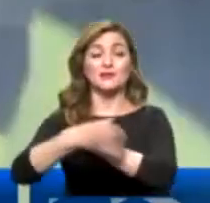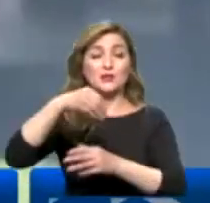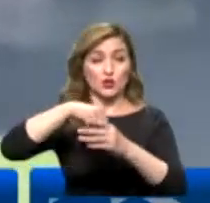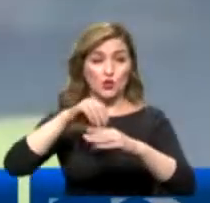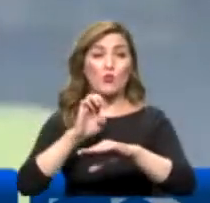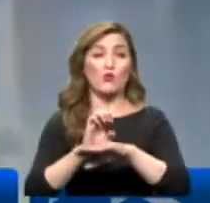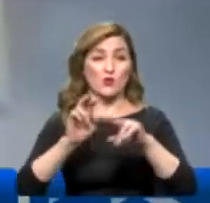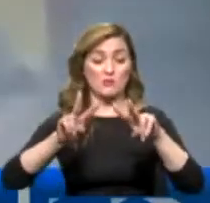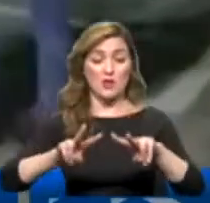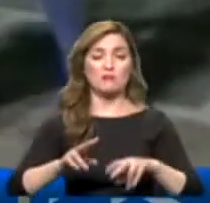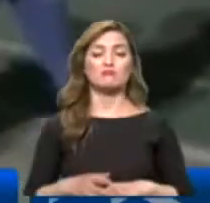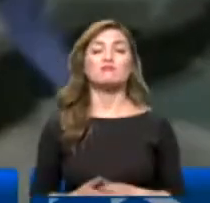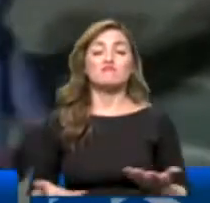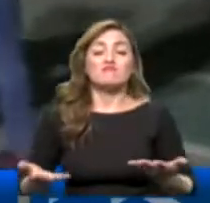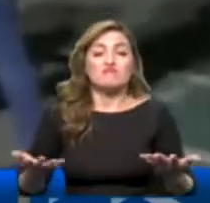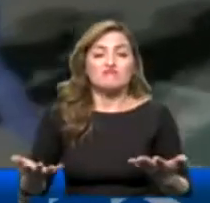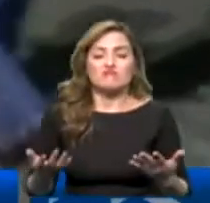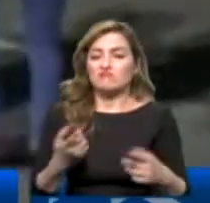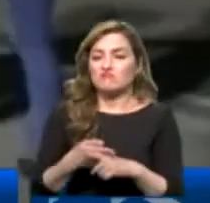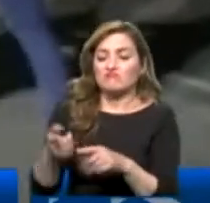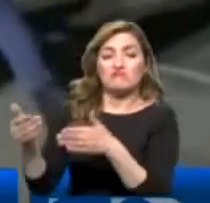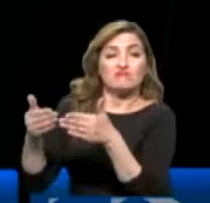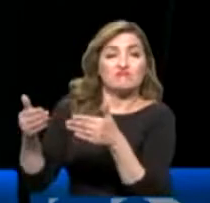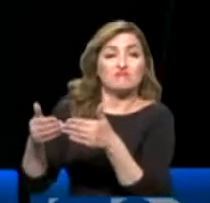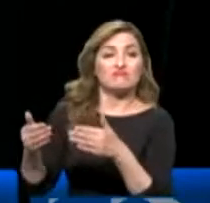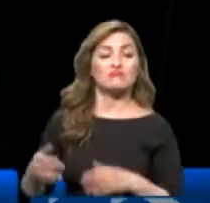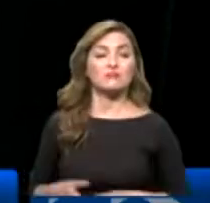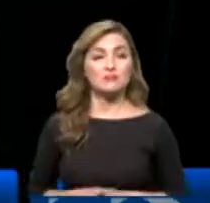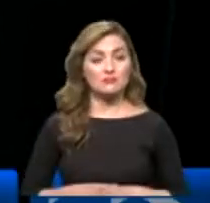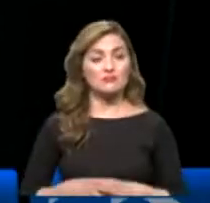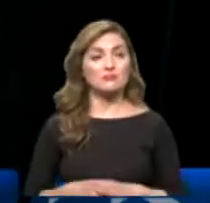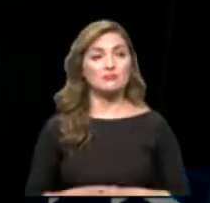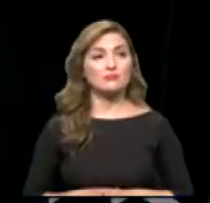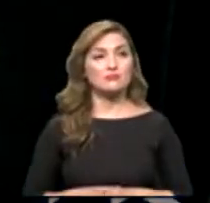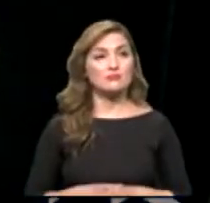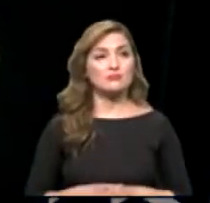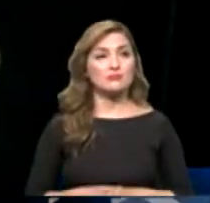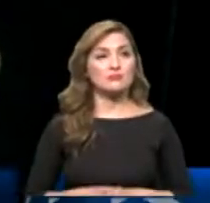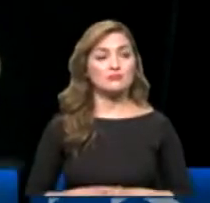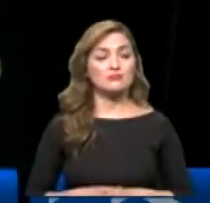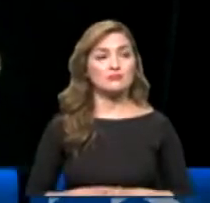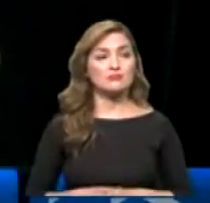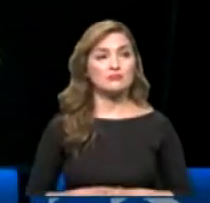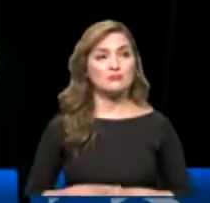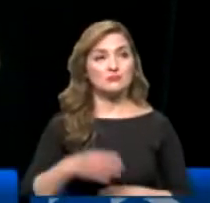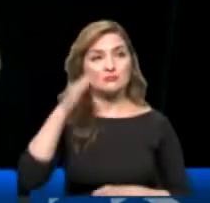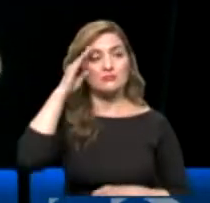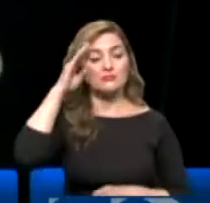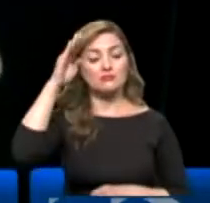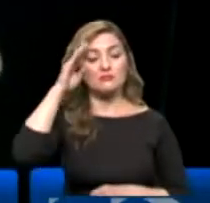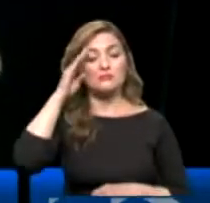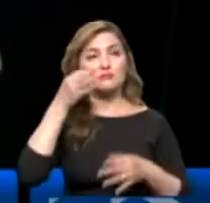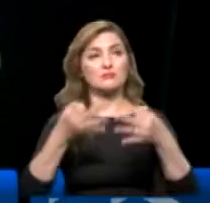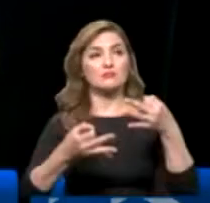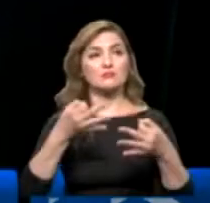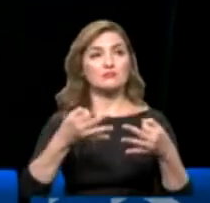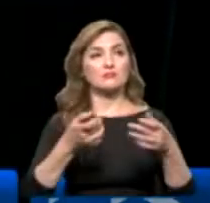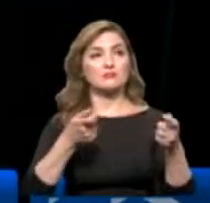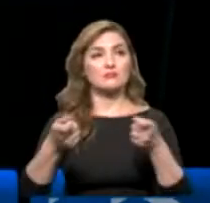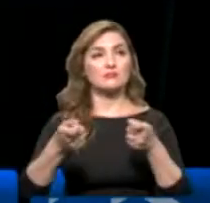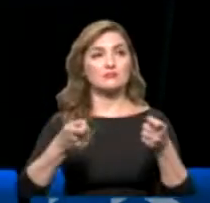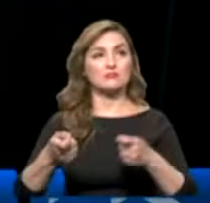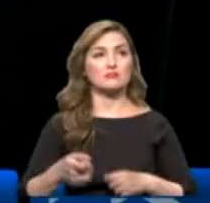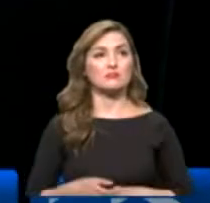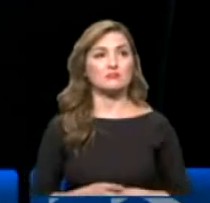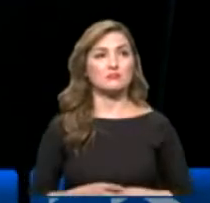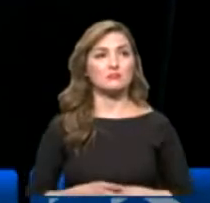nacionales dedicados a diferentes delitos. Básicamente, a través de la Policía Judicial se hace esta operación.